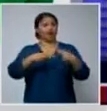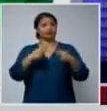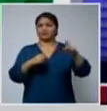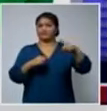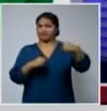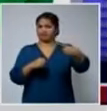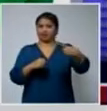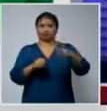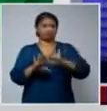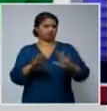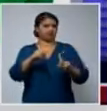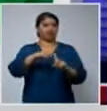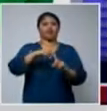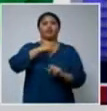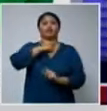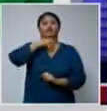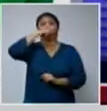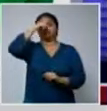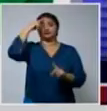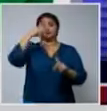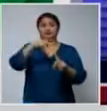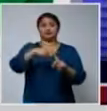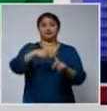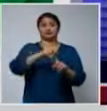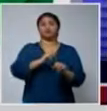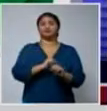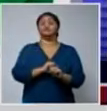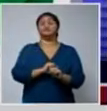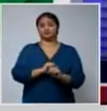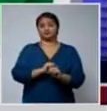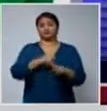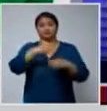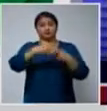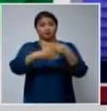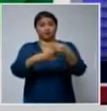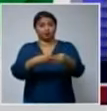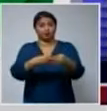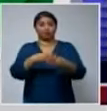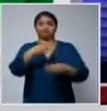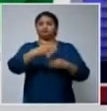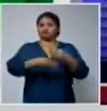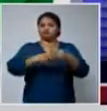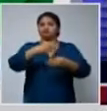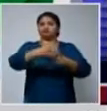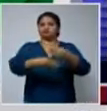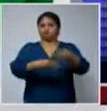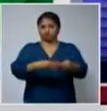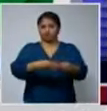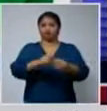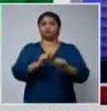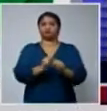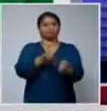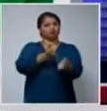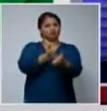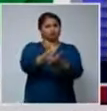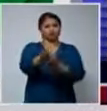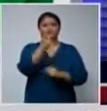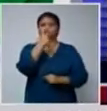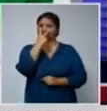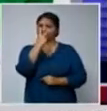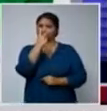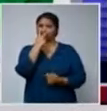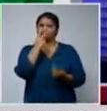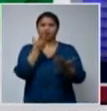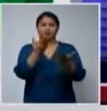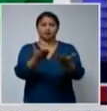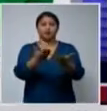negativo, después fue el seguimiento, presentó en un momento determinado decaimiento y